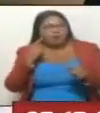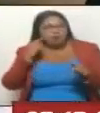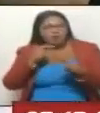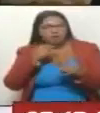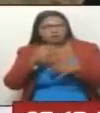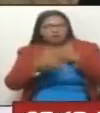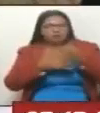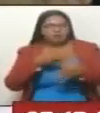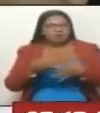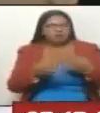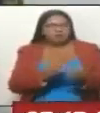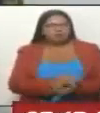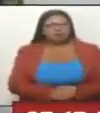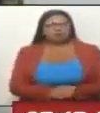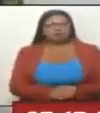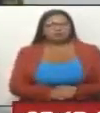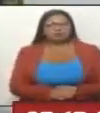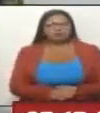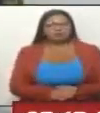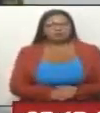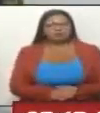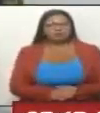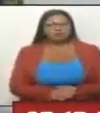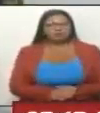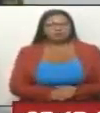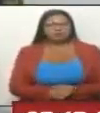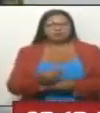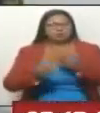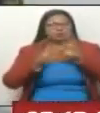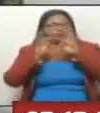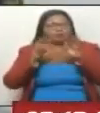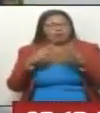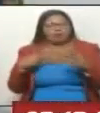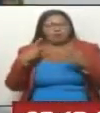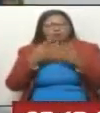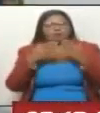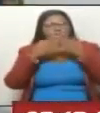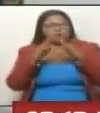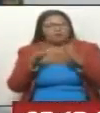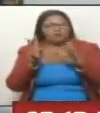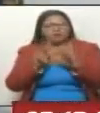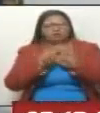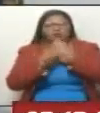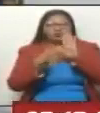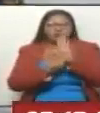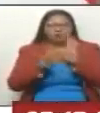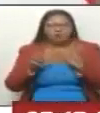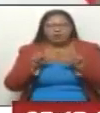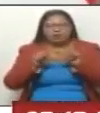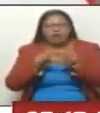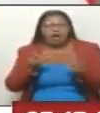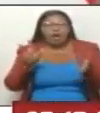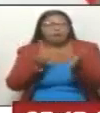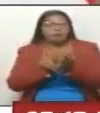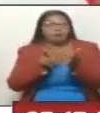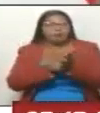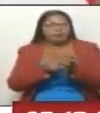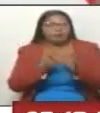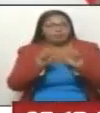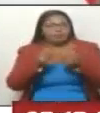y como producto de la voluntad popular, la constitución pues quedó aprobada y entró en